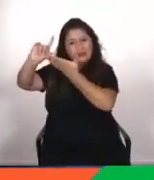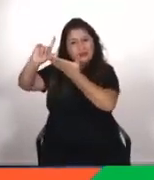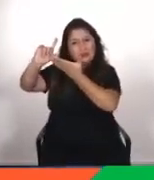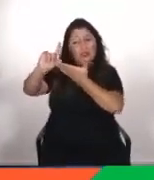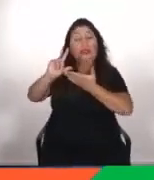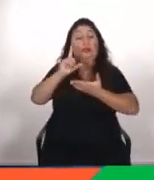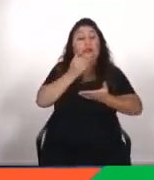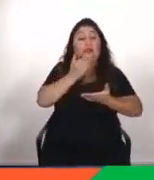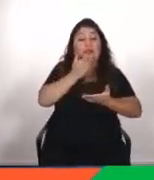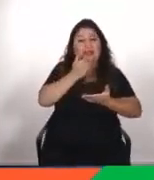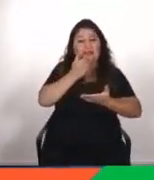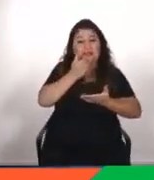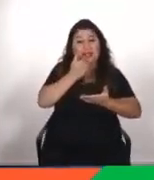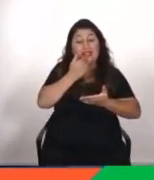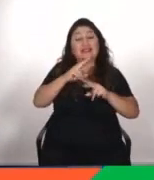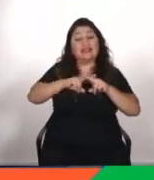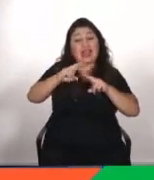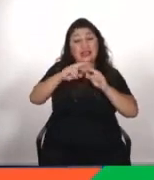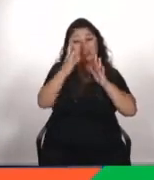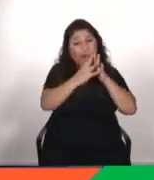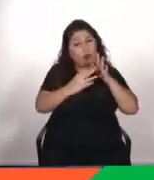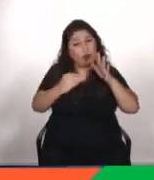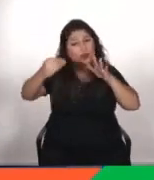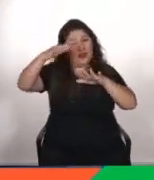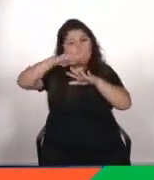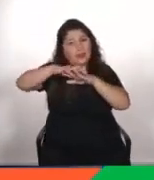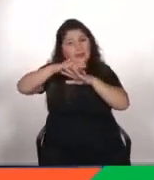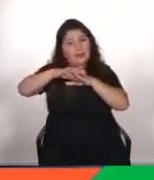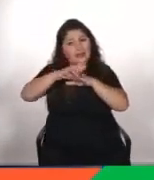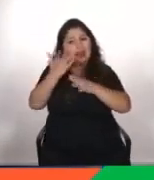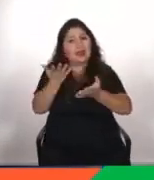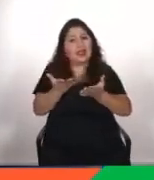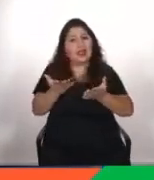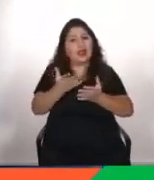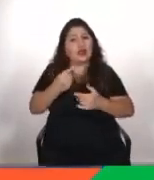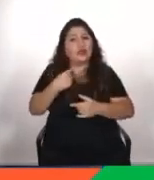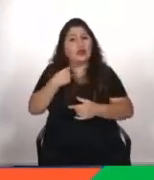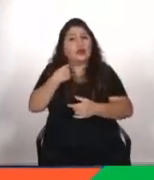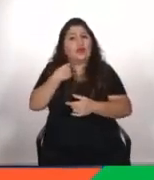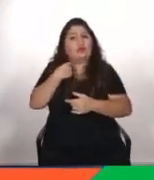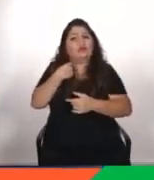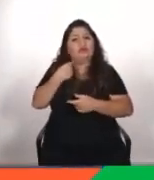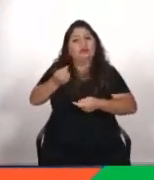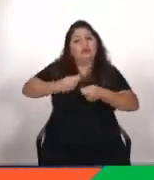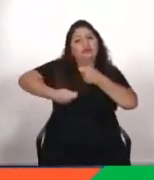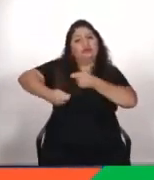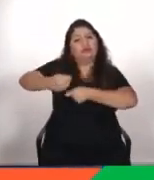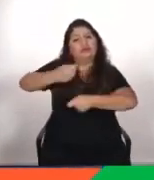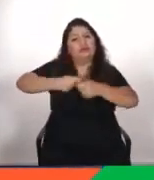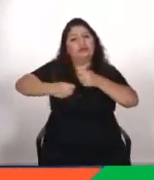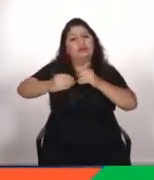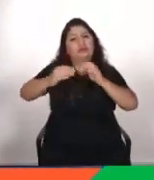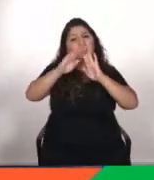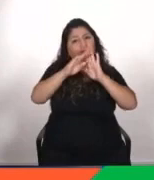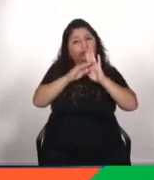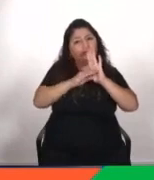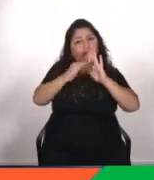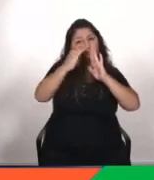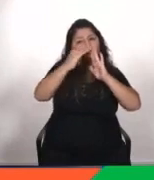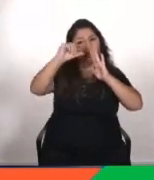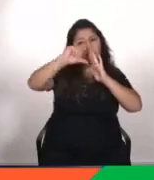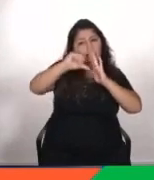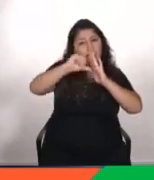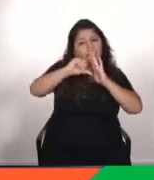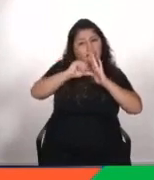está estudiando y se hacen modelos matemáticos de cómo influye en la economía las medidas de confinamiento, el relajamiento de las medidas de